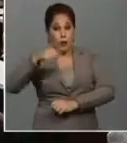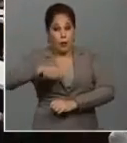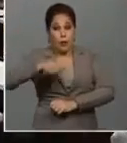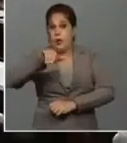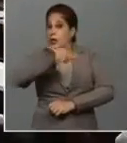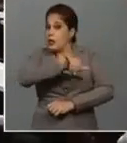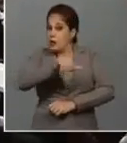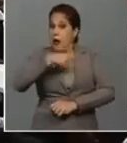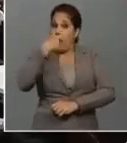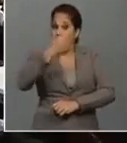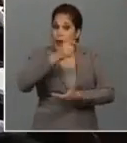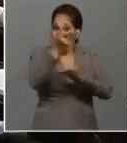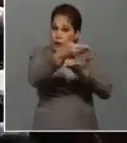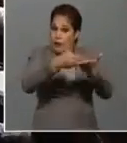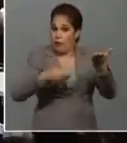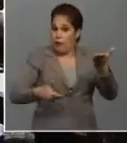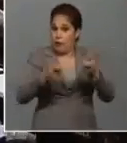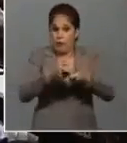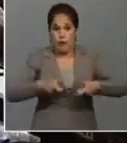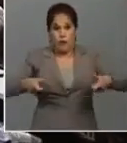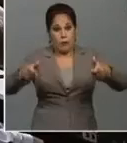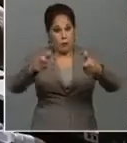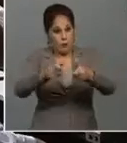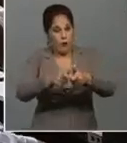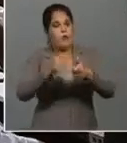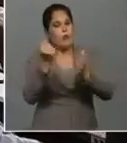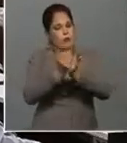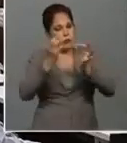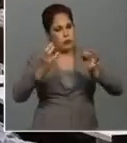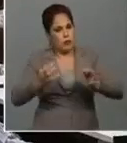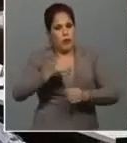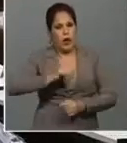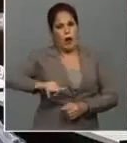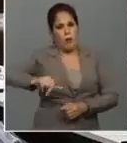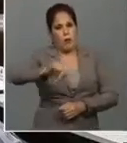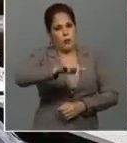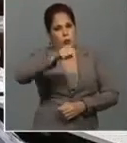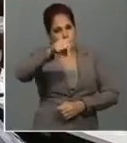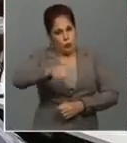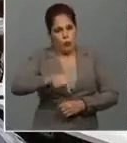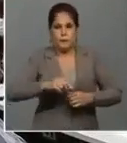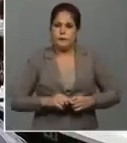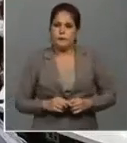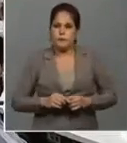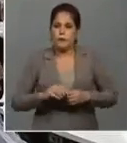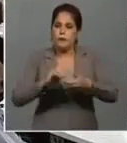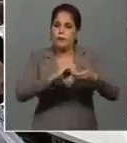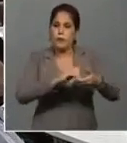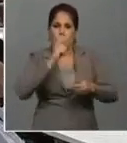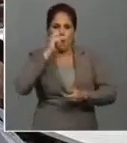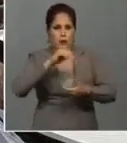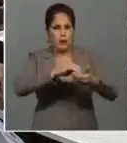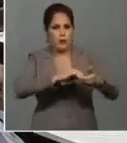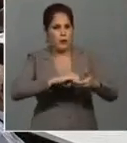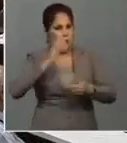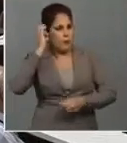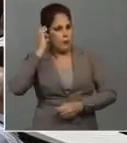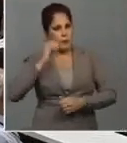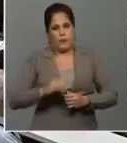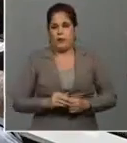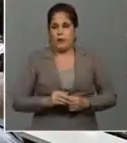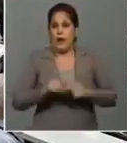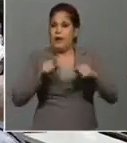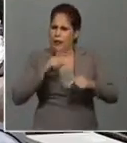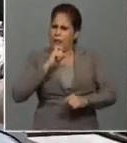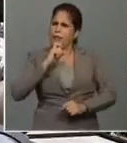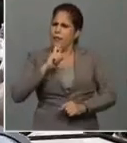descrita en el informe central del congreso y que ratificamos hoy compañeras y compañeros ha